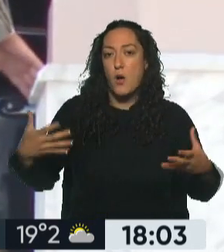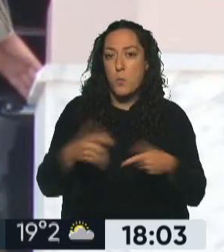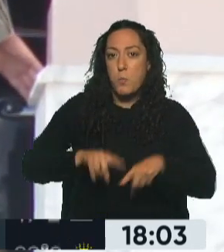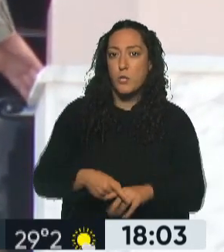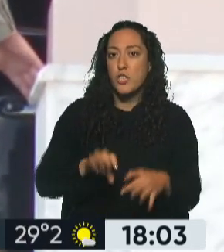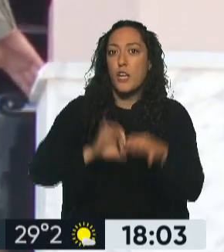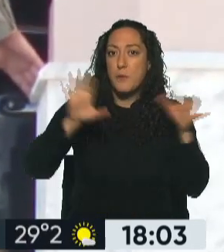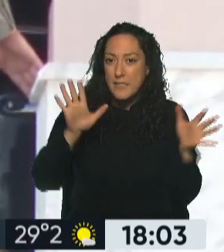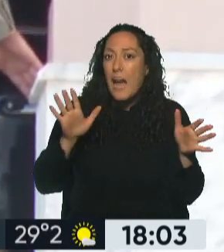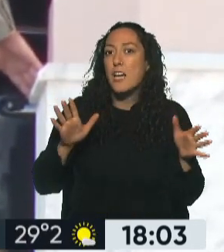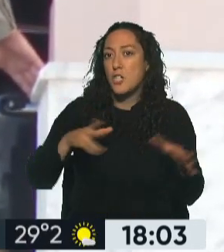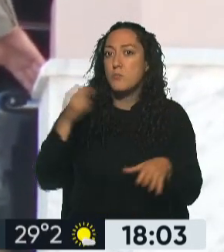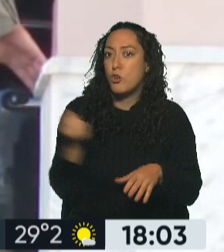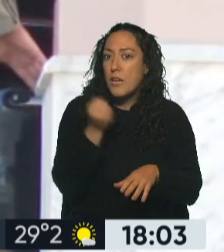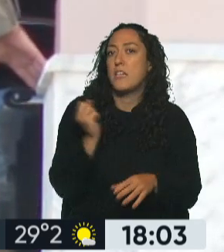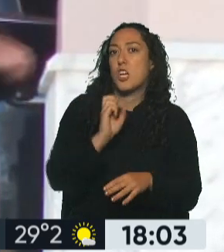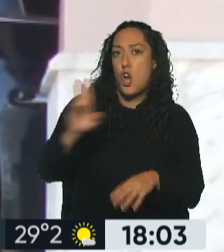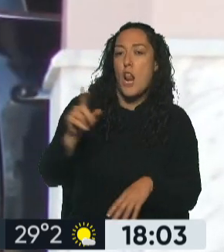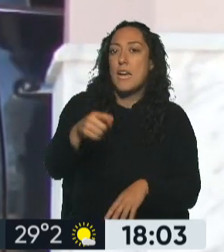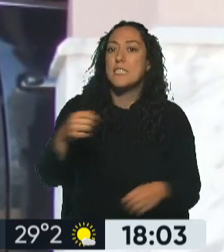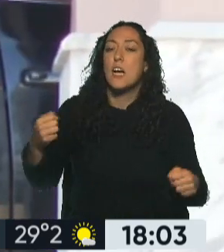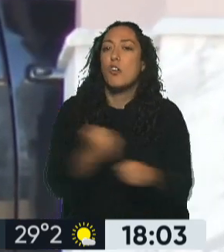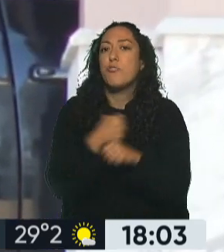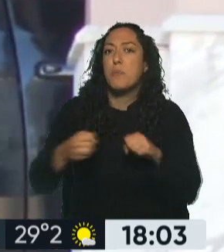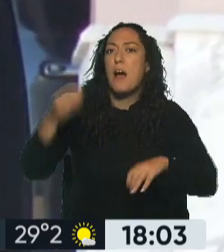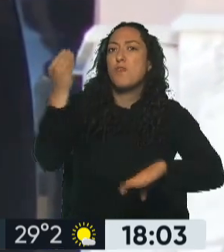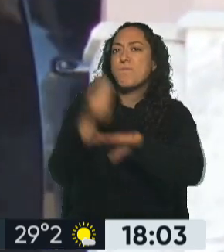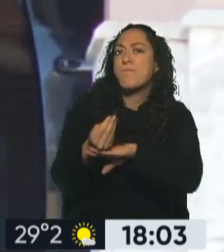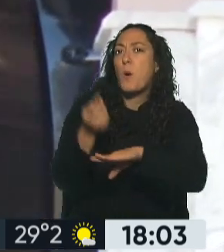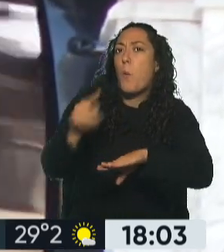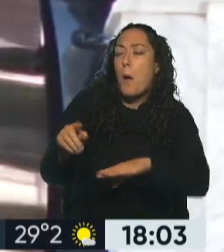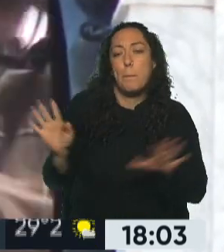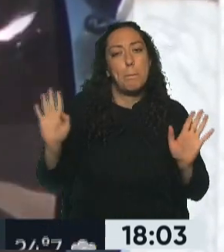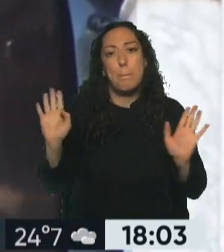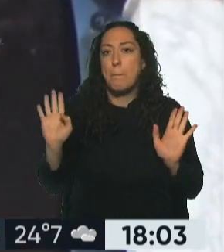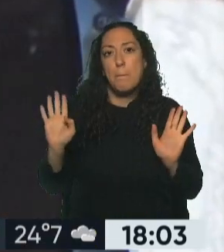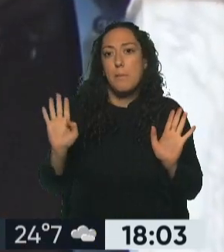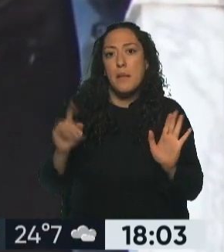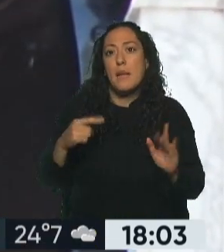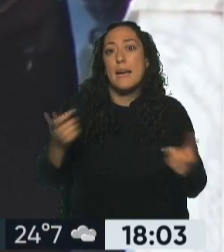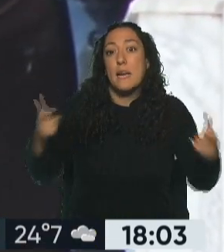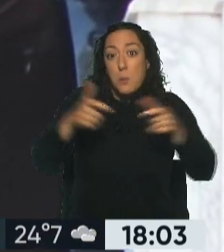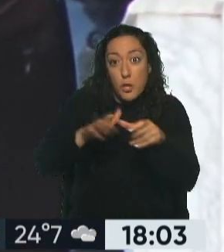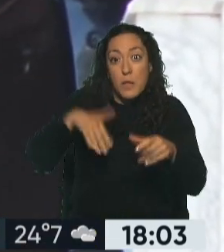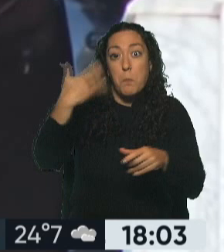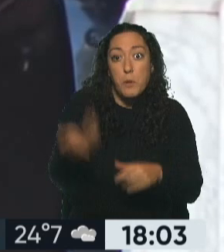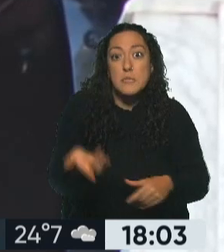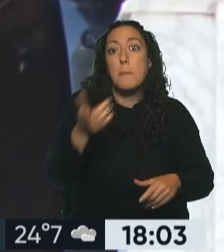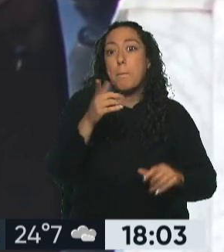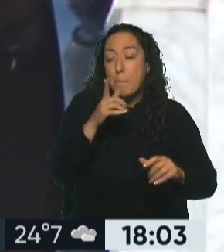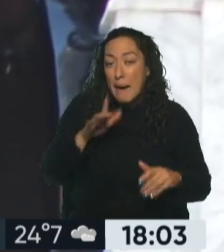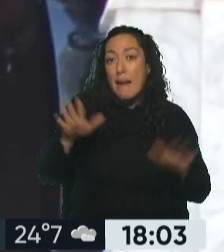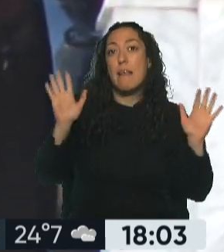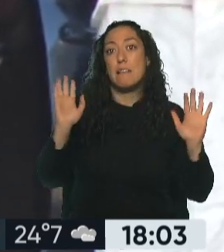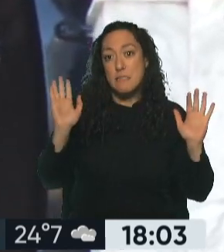pero hasta ahora no ha sido confirmada en ningún cargo y se habla, después de esta reunión, de la posibilidad de que